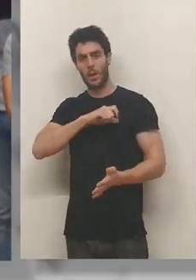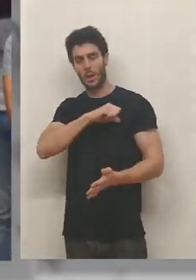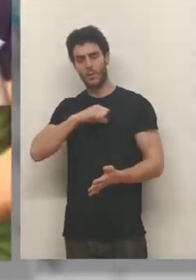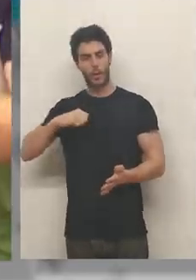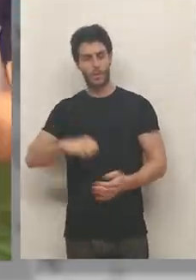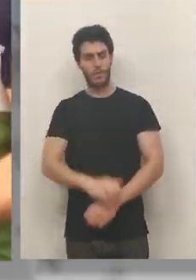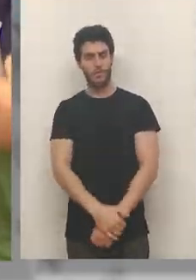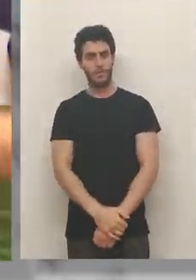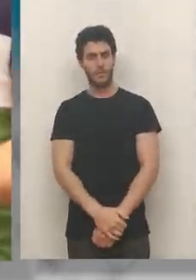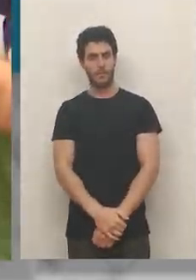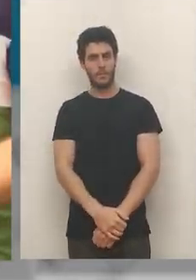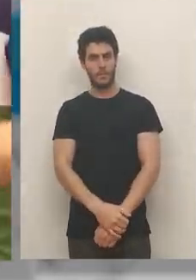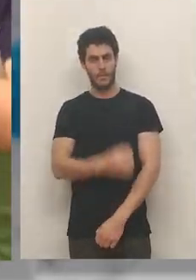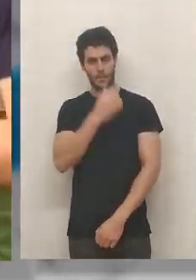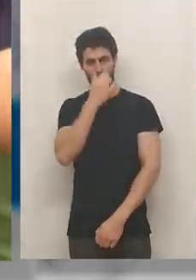y policías autonómicos.